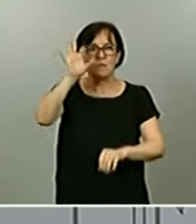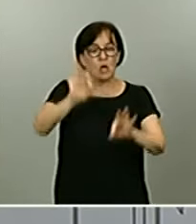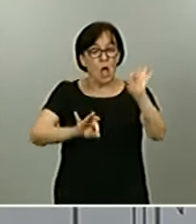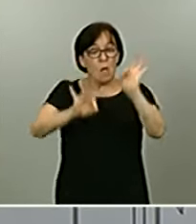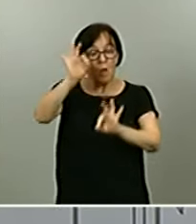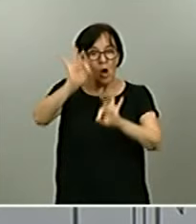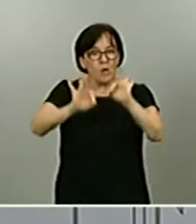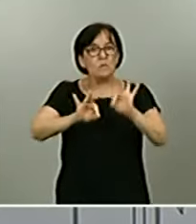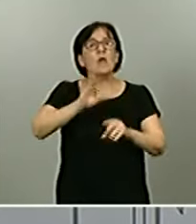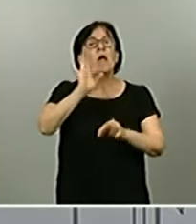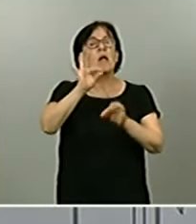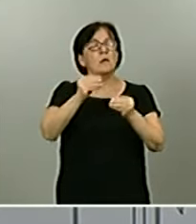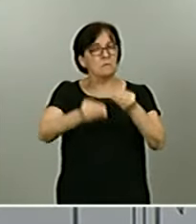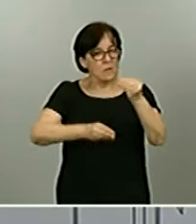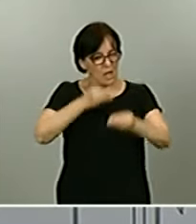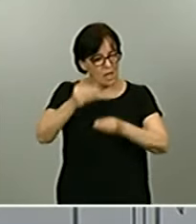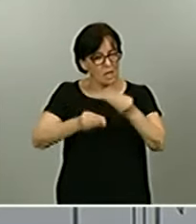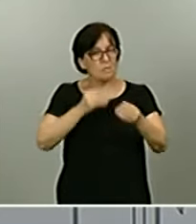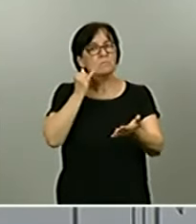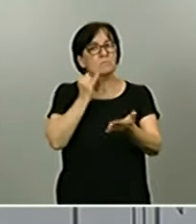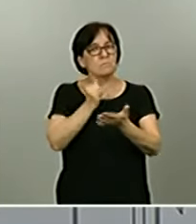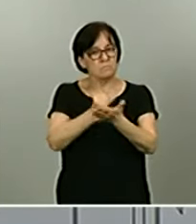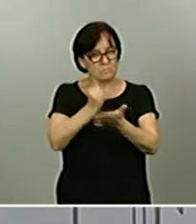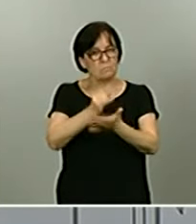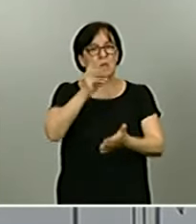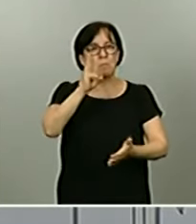ya una PCR. Y sabemos